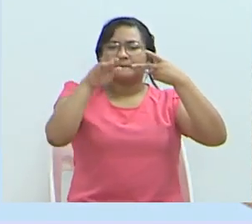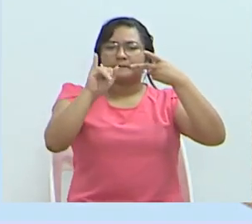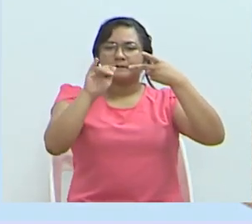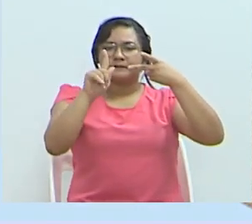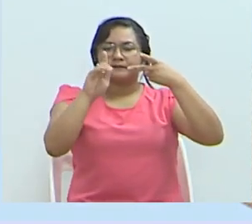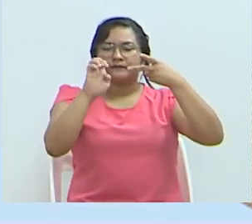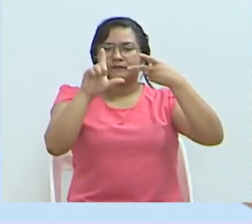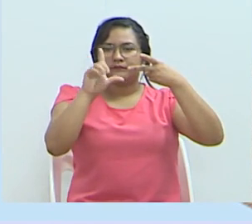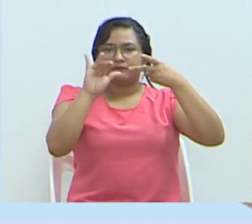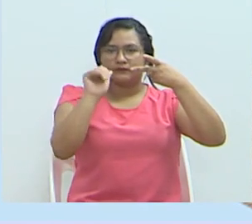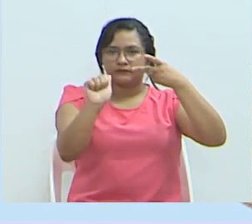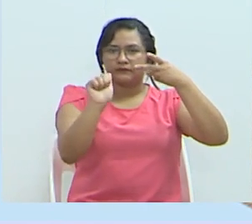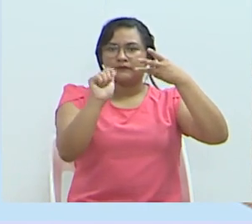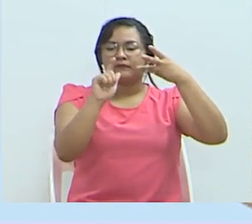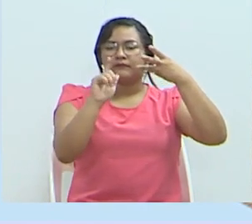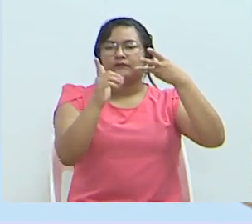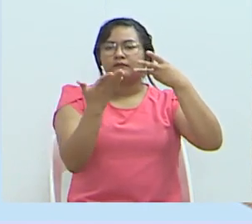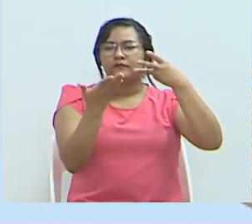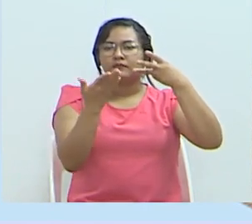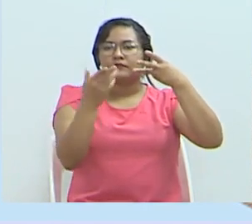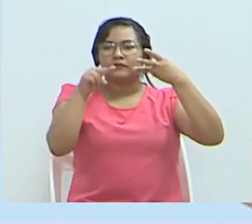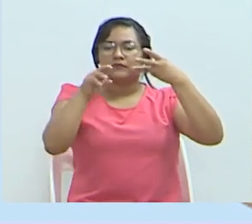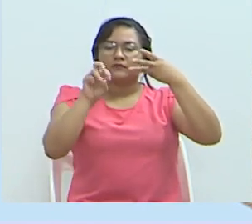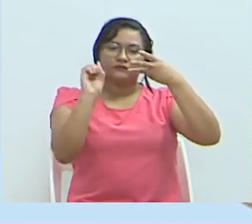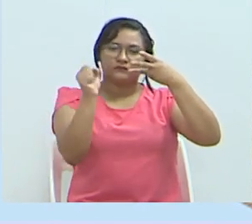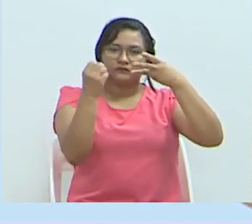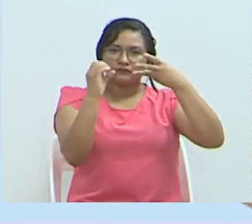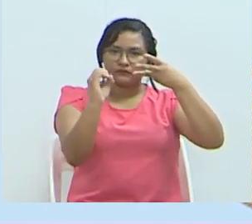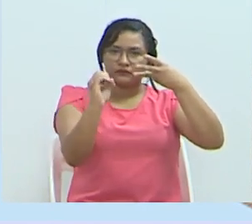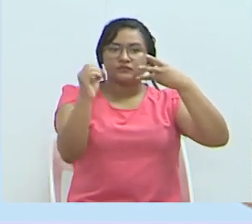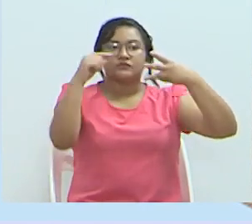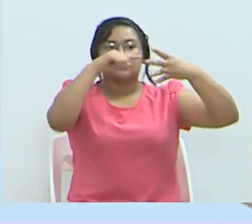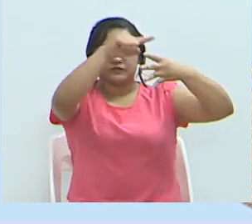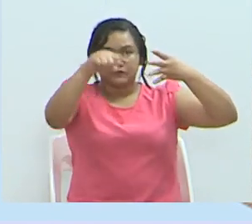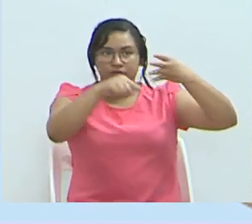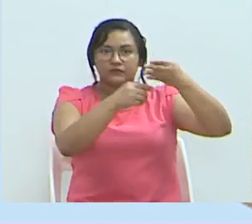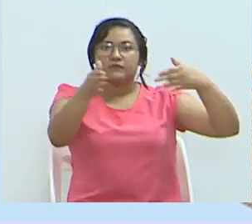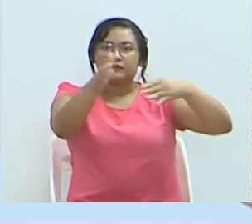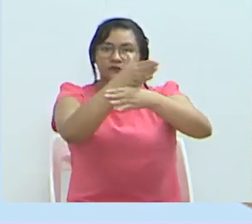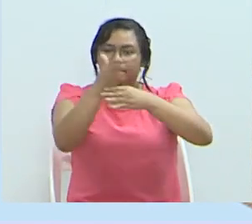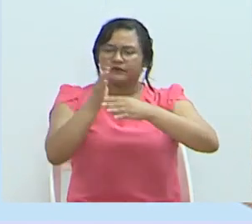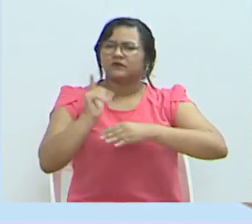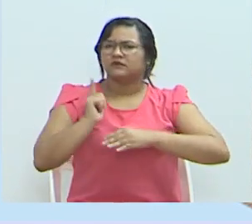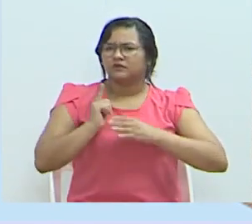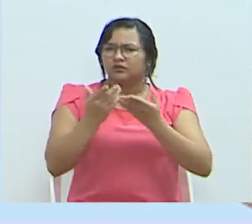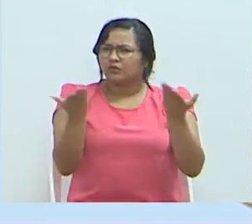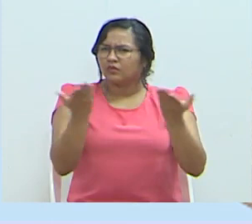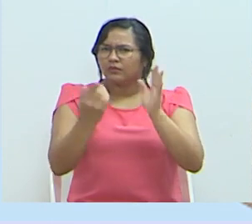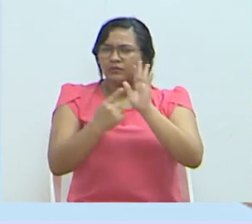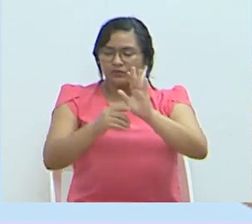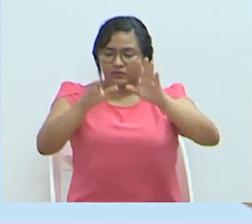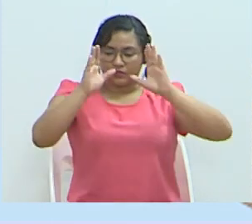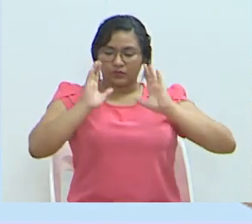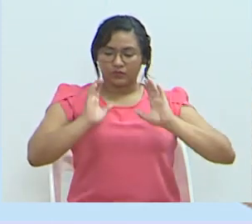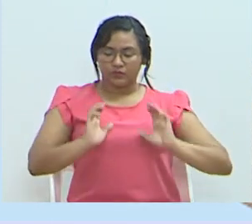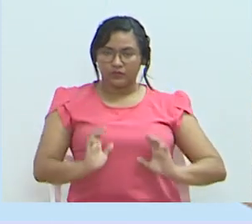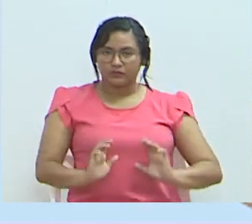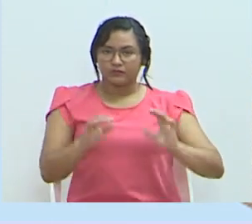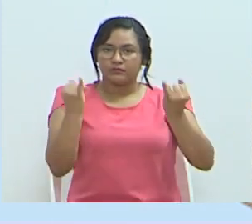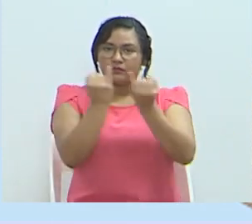tejido muscular y el tejido nervioso. Los tejidos forman órganos. Es una colección de